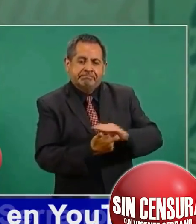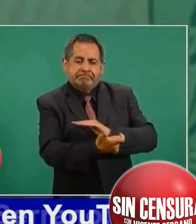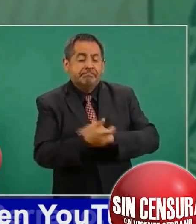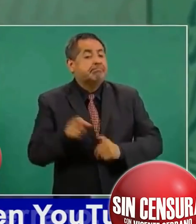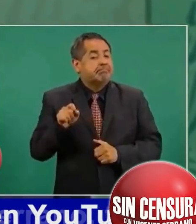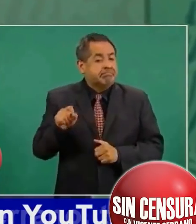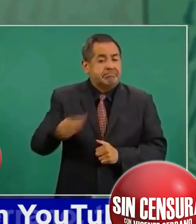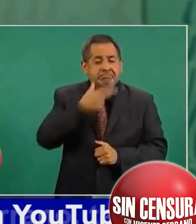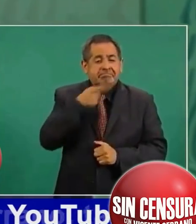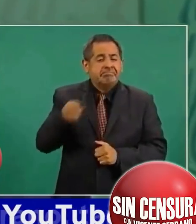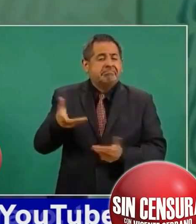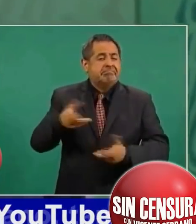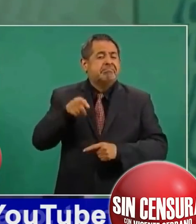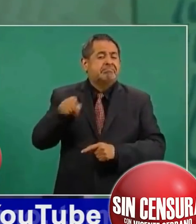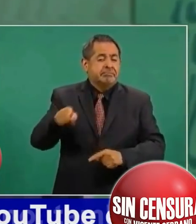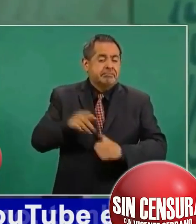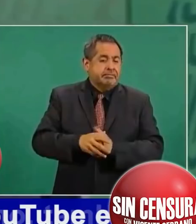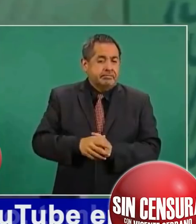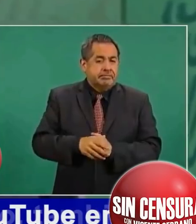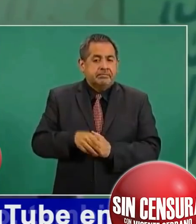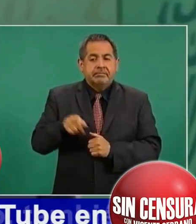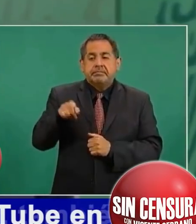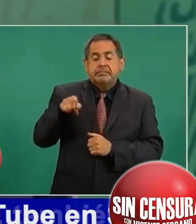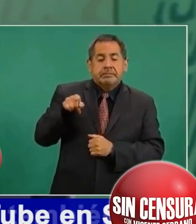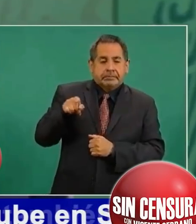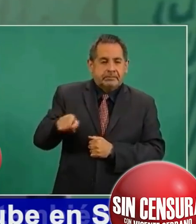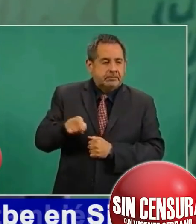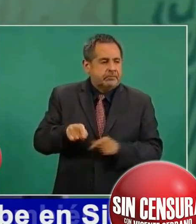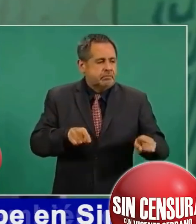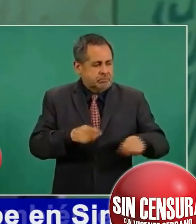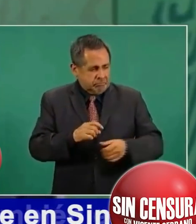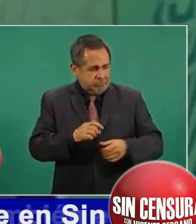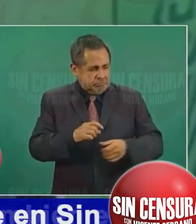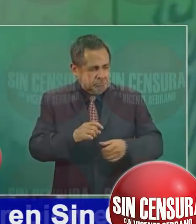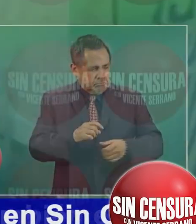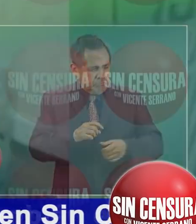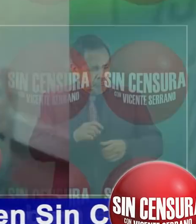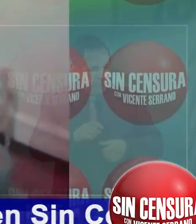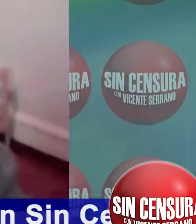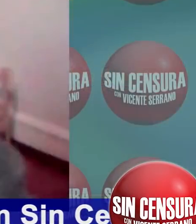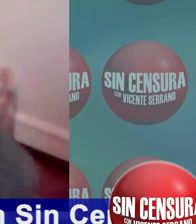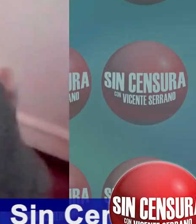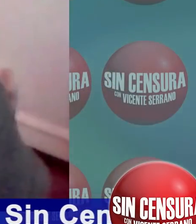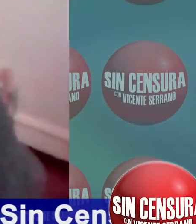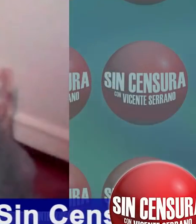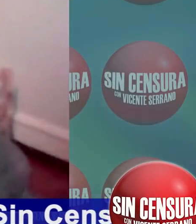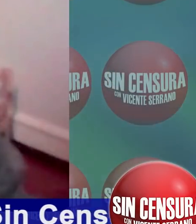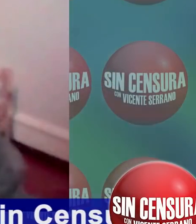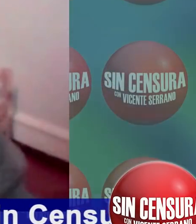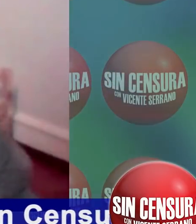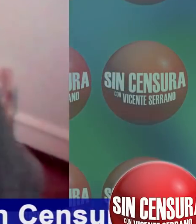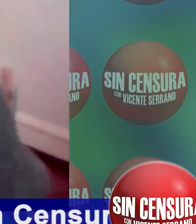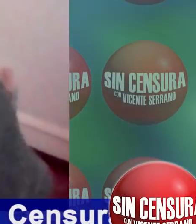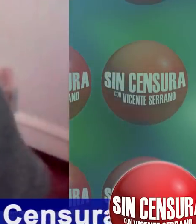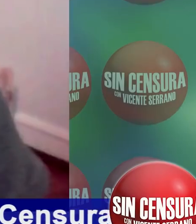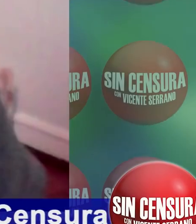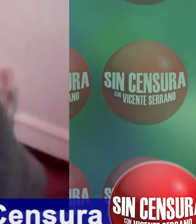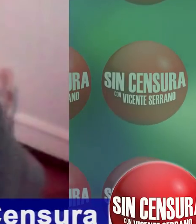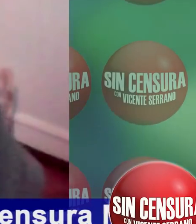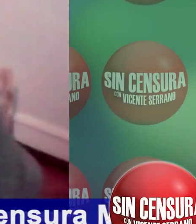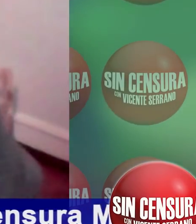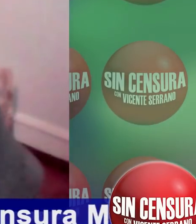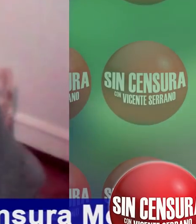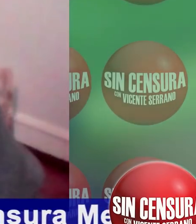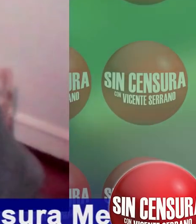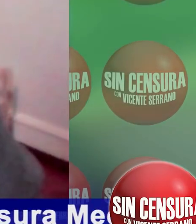era el que les aprobaba. Bueno, y en estricto sentido, el presidente López Obrador así